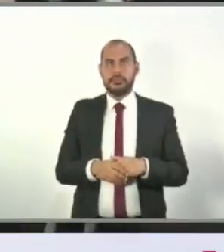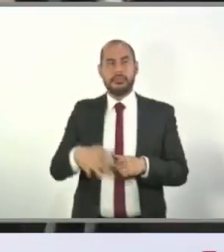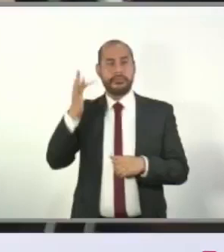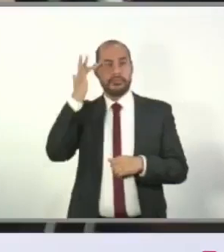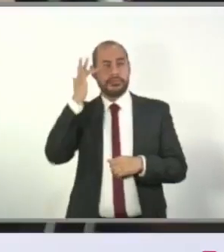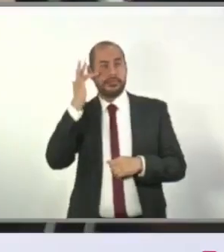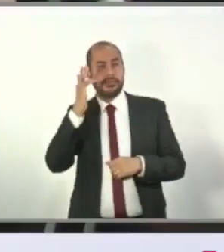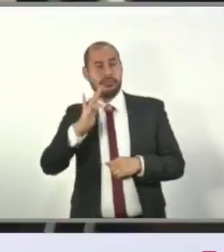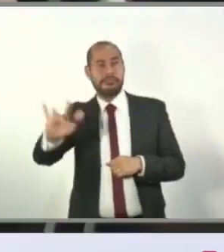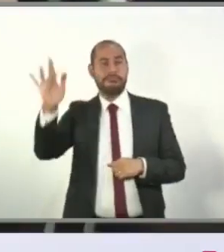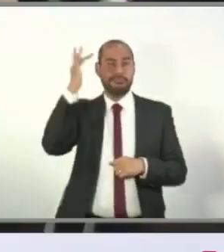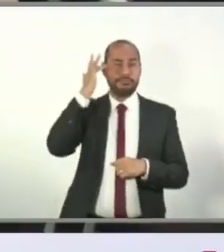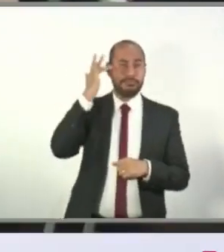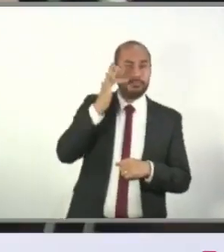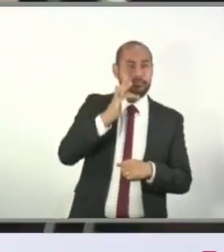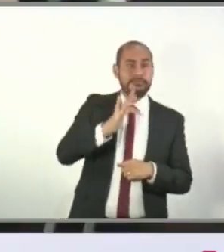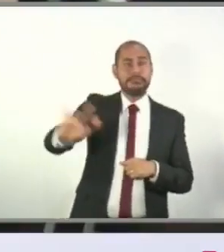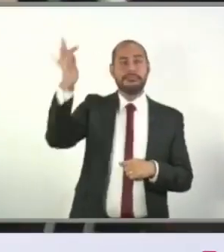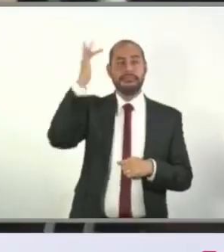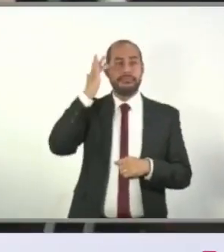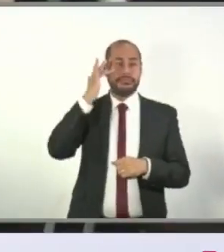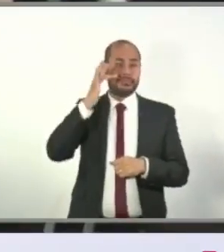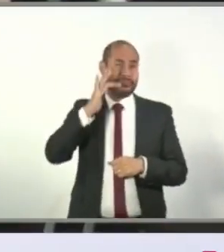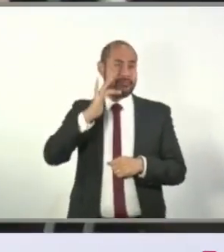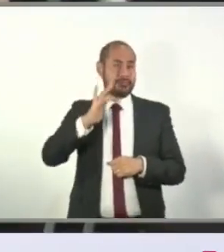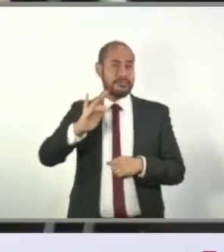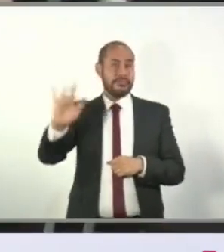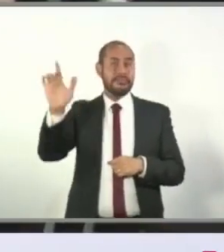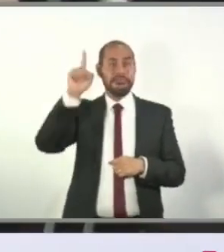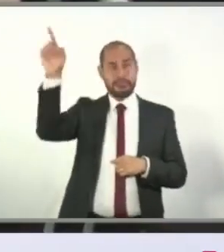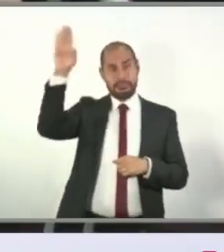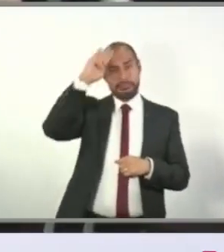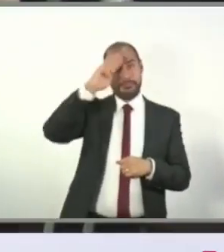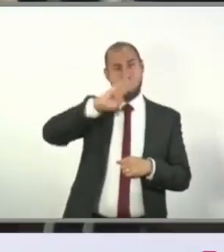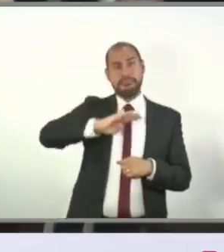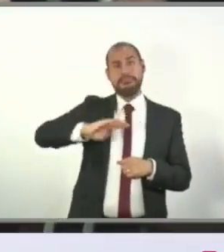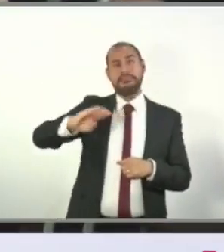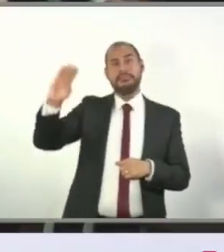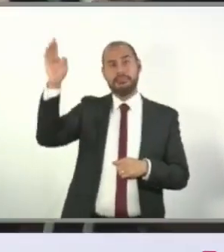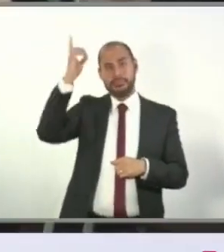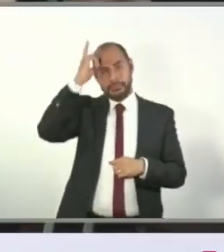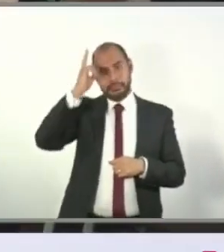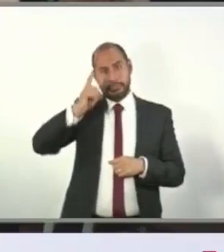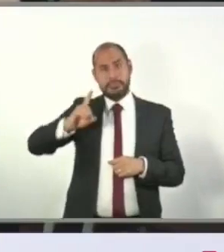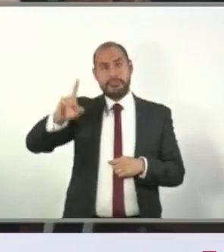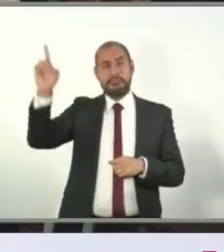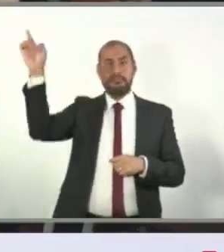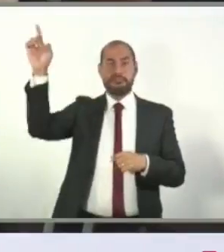Santo, santo, santo es el Señor, Dios del